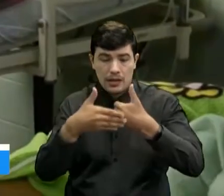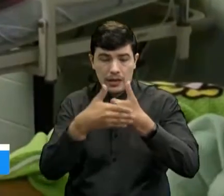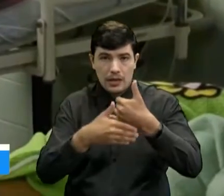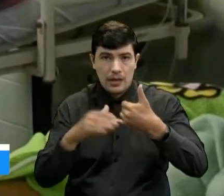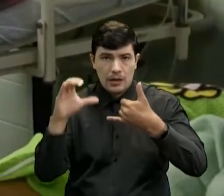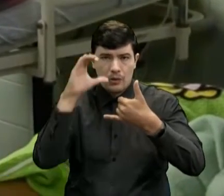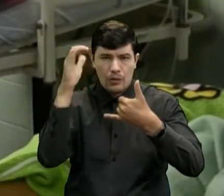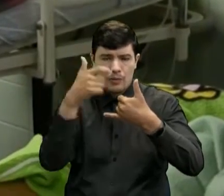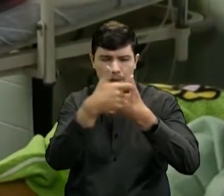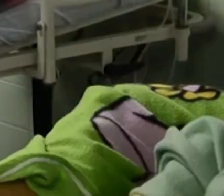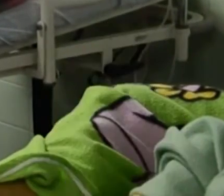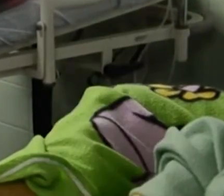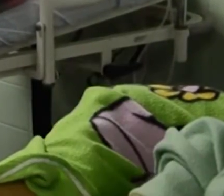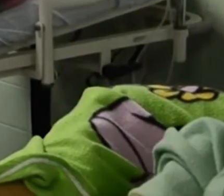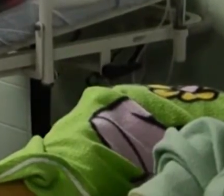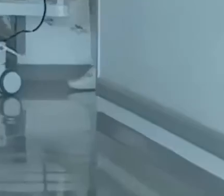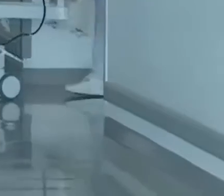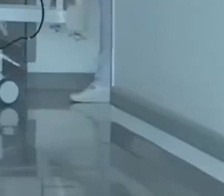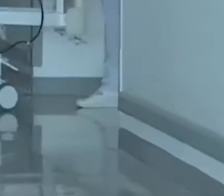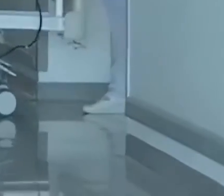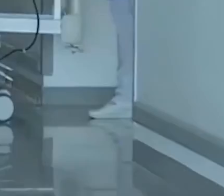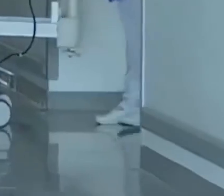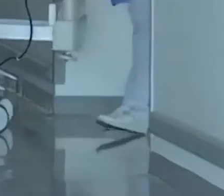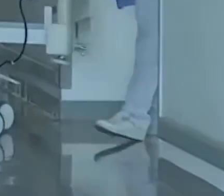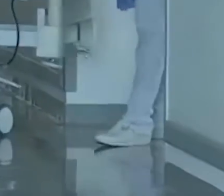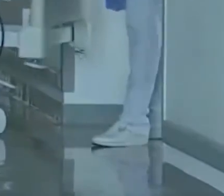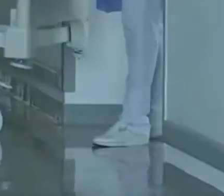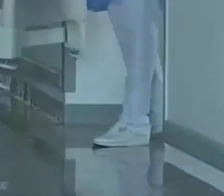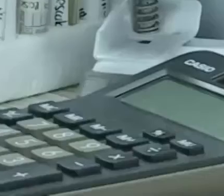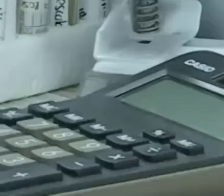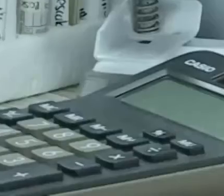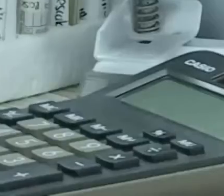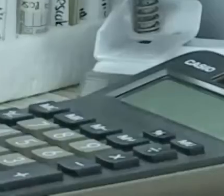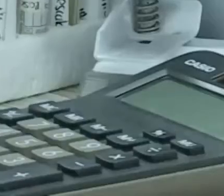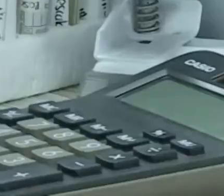COVID-19 registra son Bogotá, Antioquia, Atlántico y Valle del Cauca.